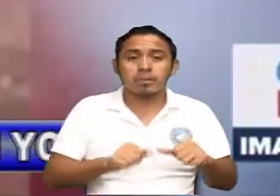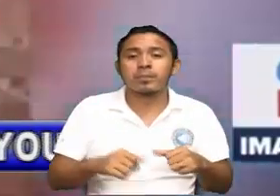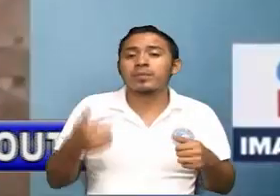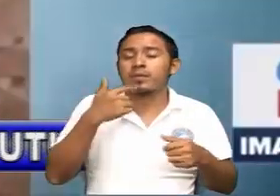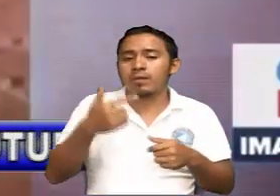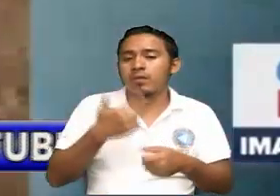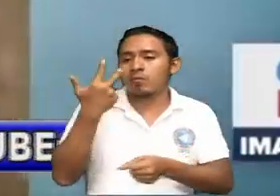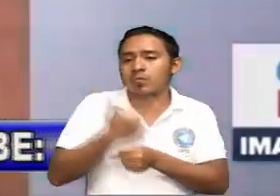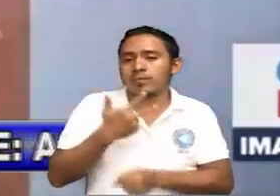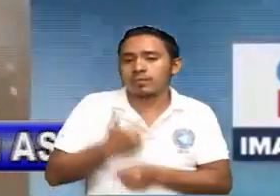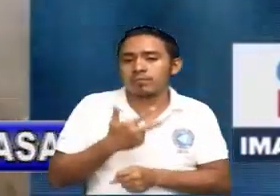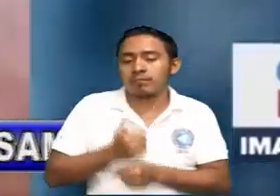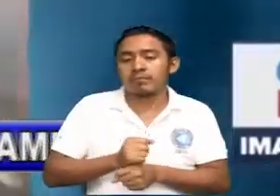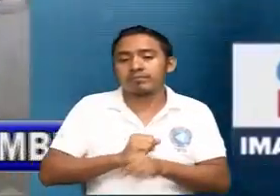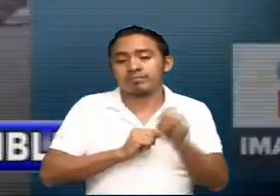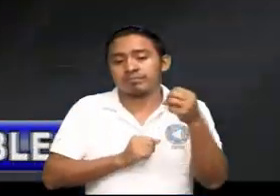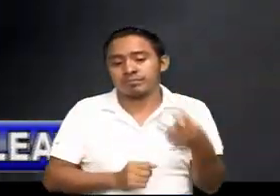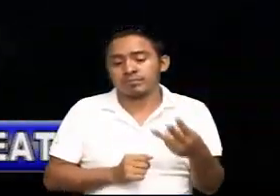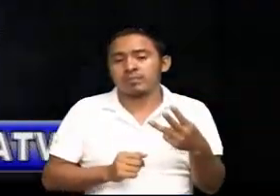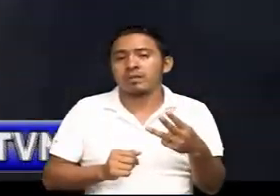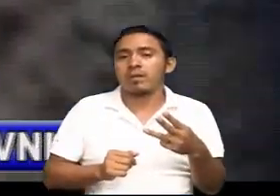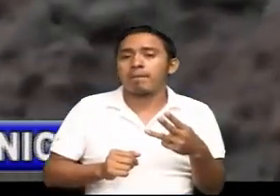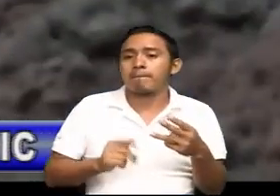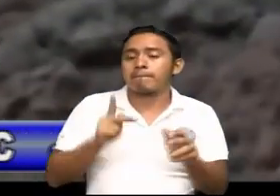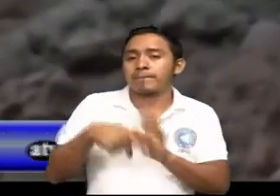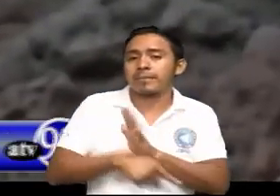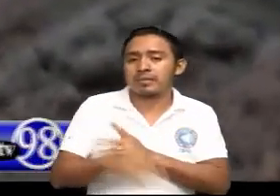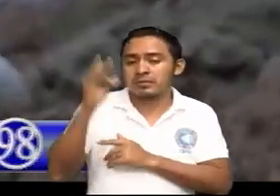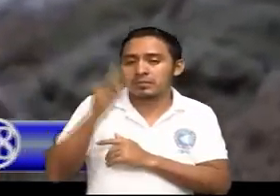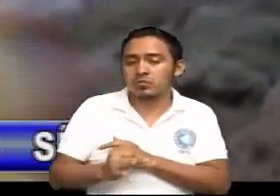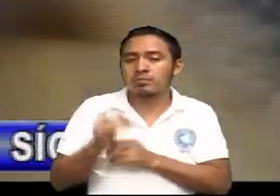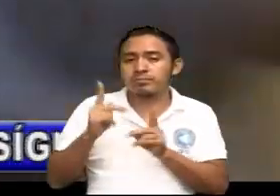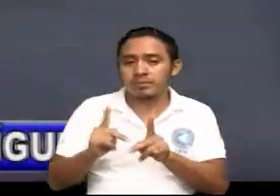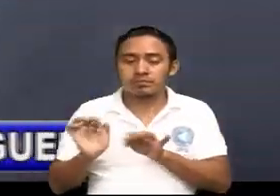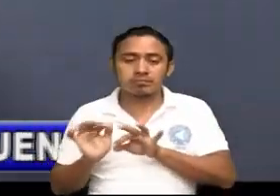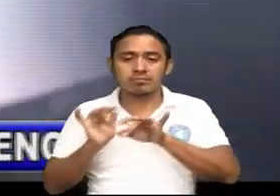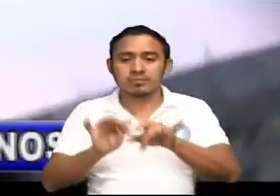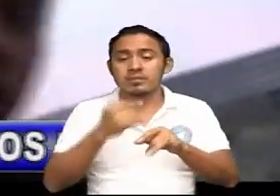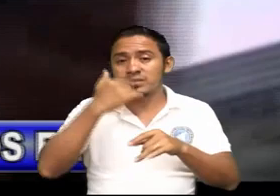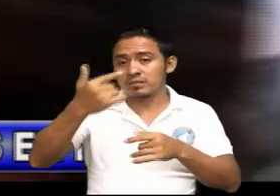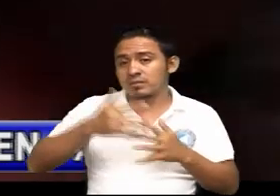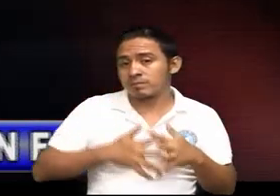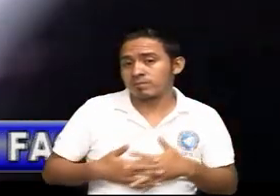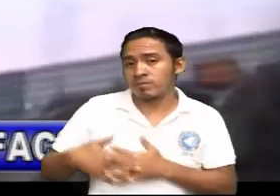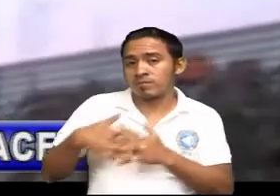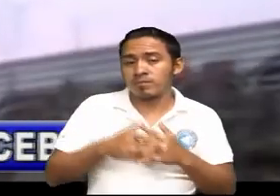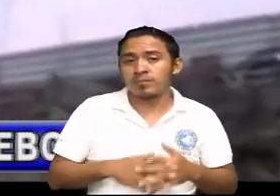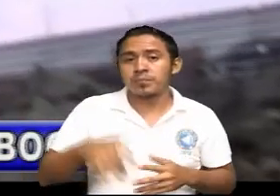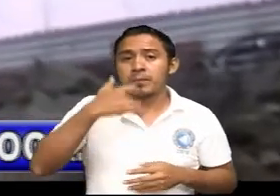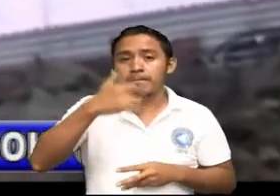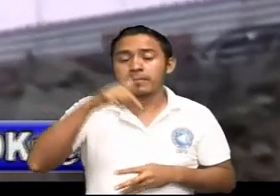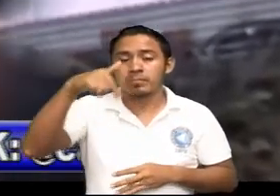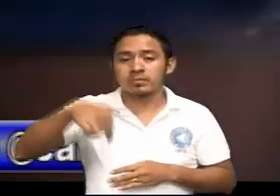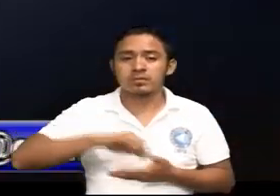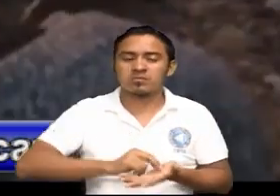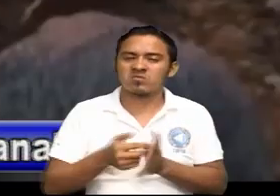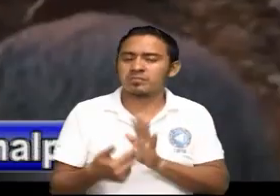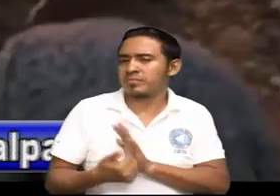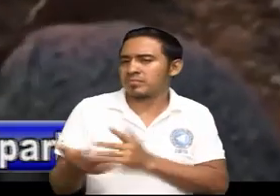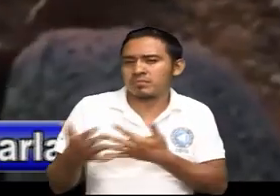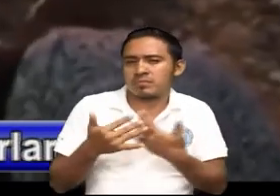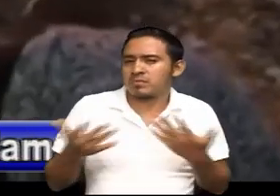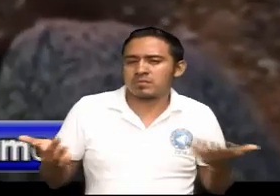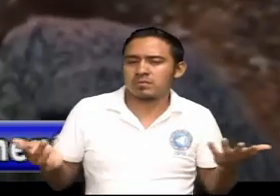a Guatemala en un tercer país seguro para migrantes, tal y como dice Estados Unidos, porque esta definición no